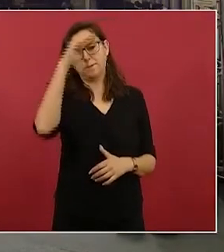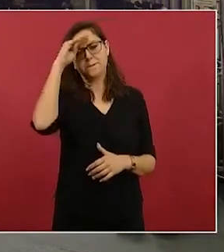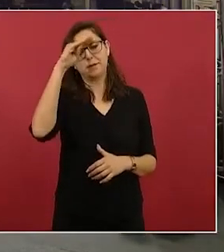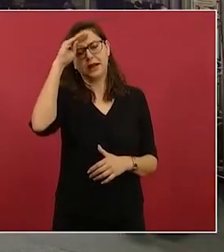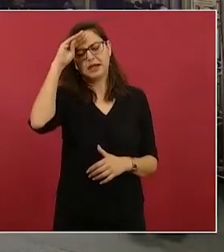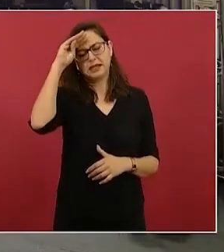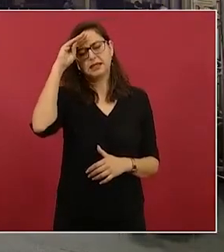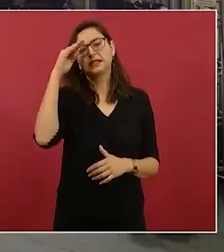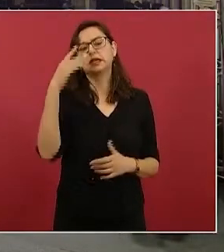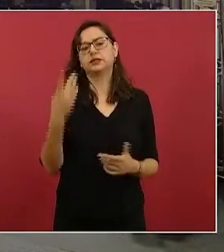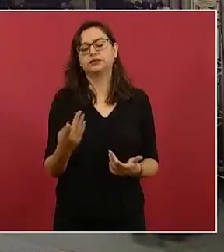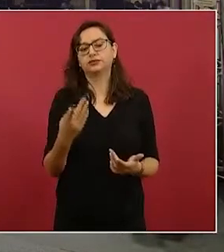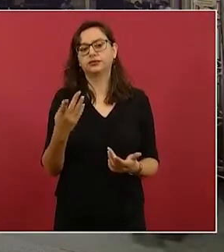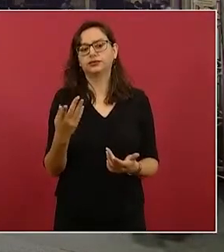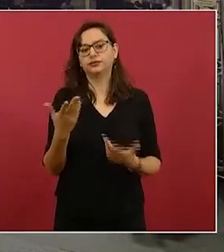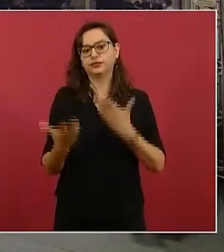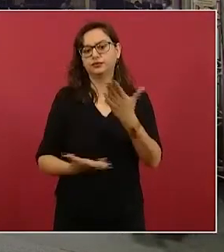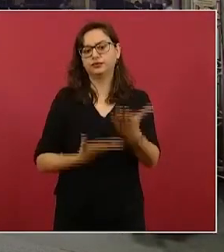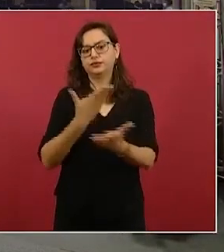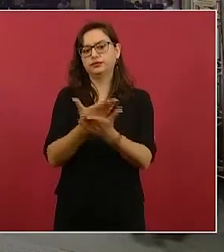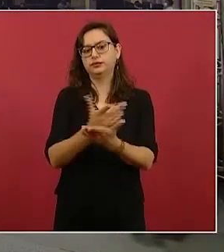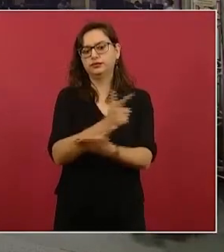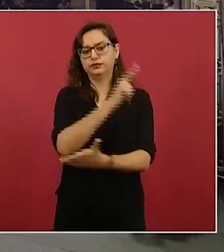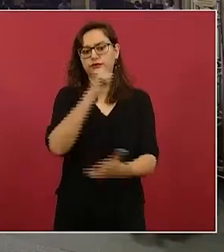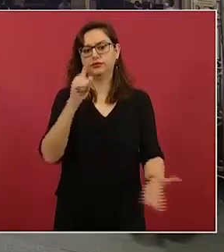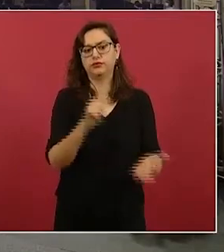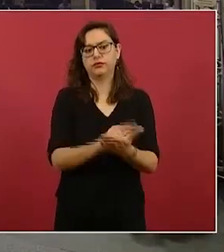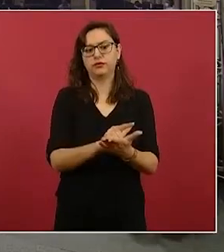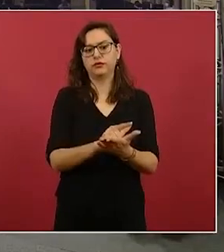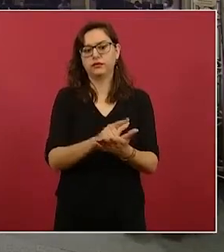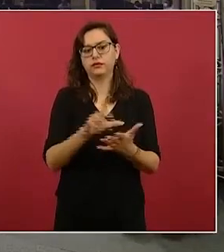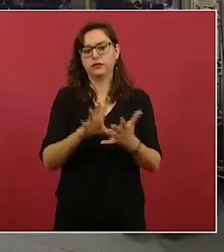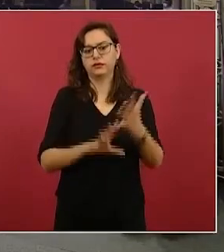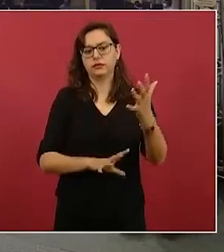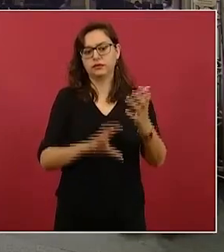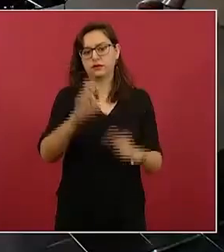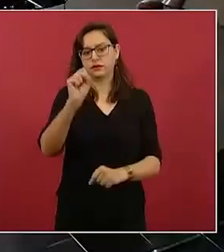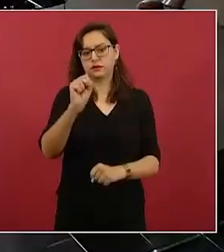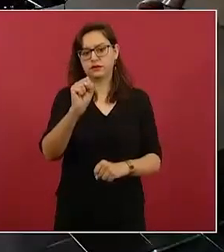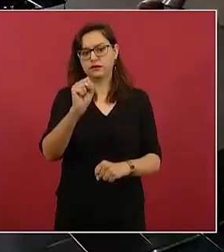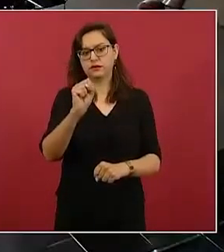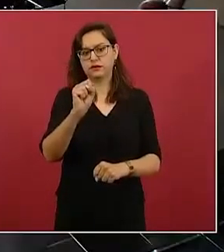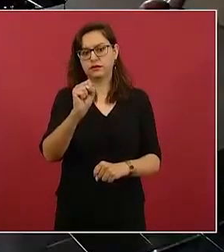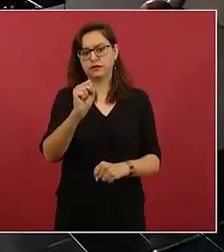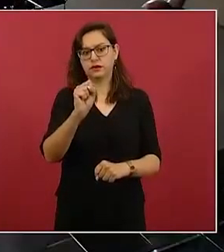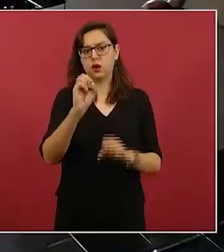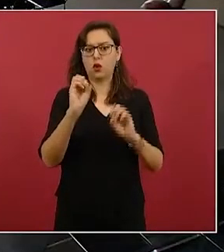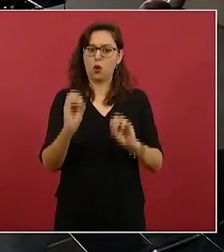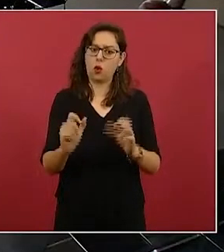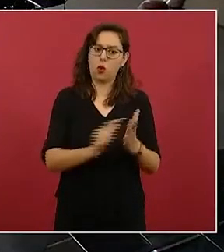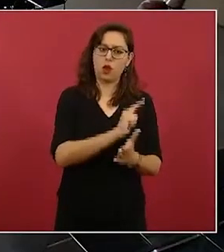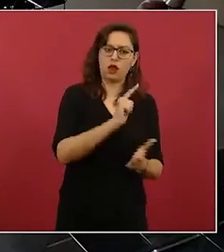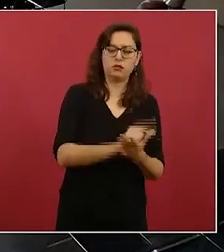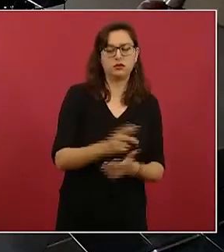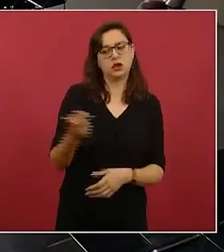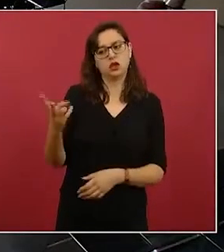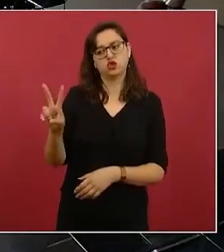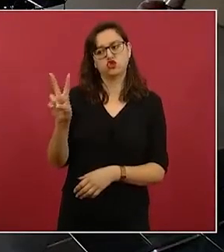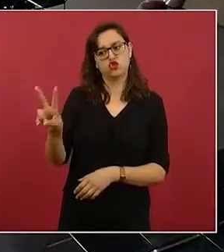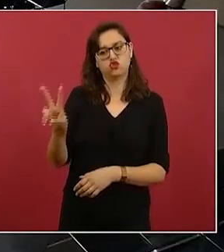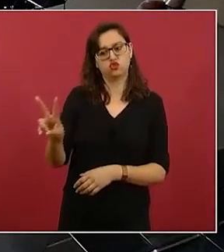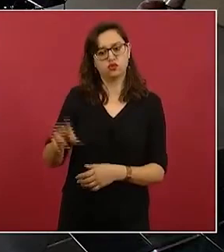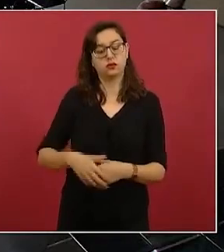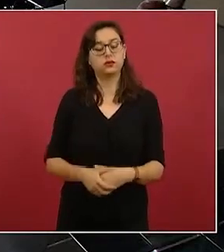la iniciativa de reforma constitucional que se está por votarse en San Lázaro? A las dos. Y, presidente, el PRI